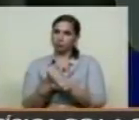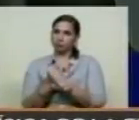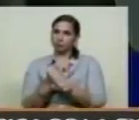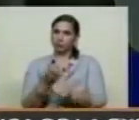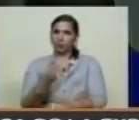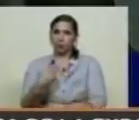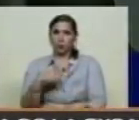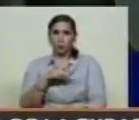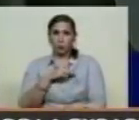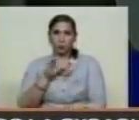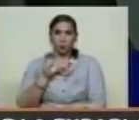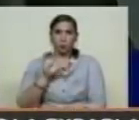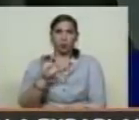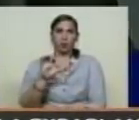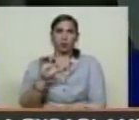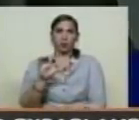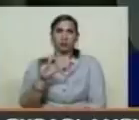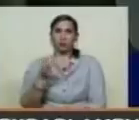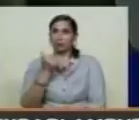todo UNICEF,